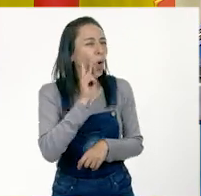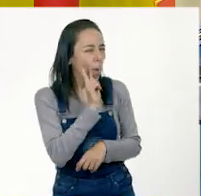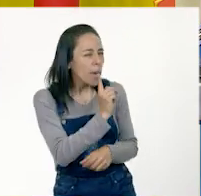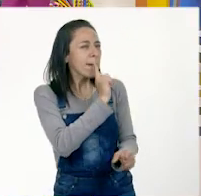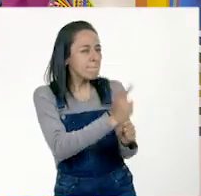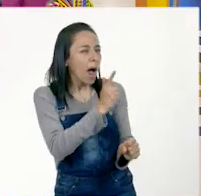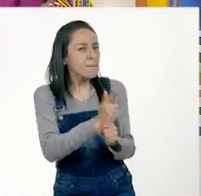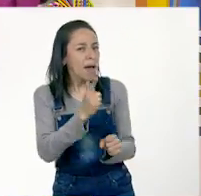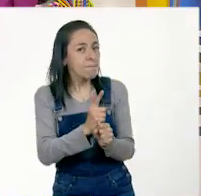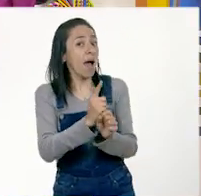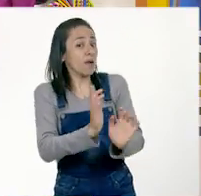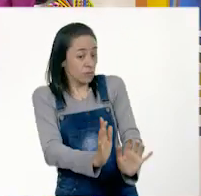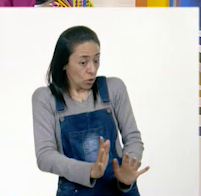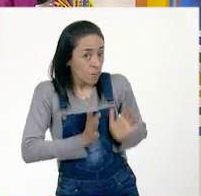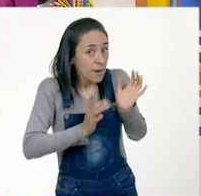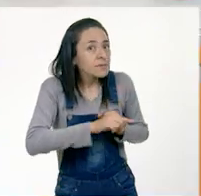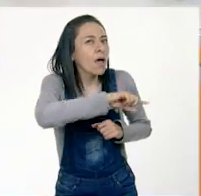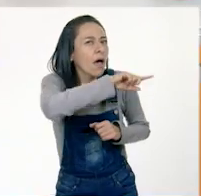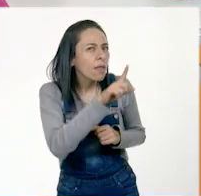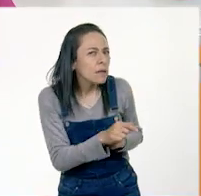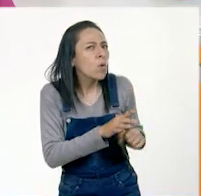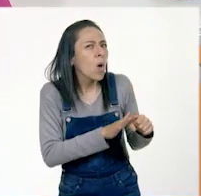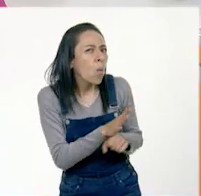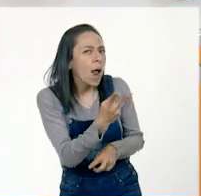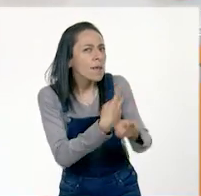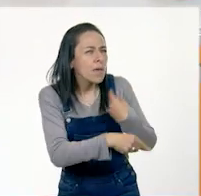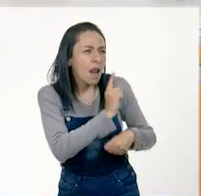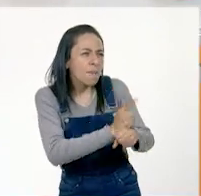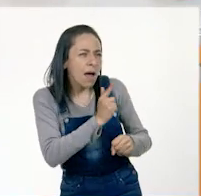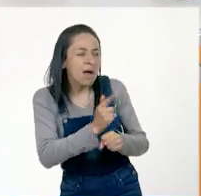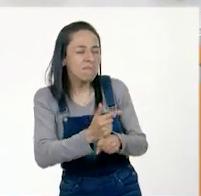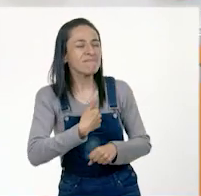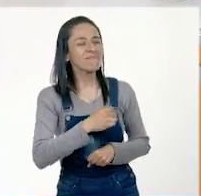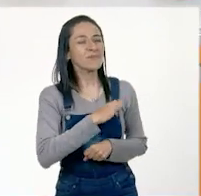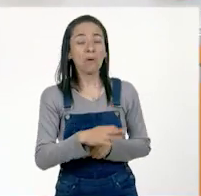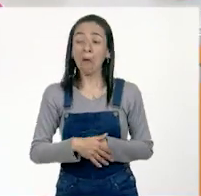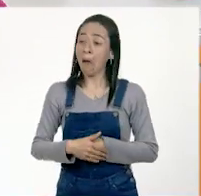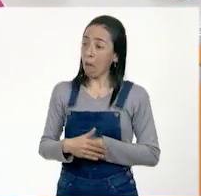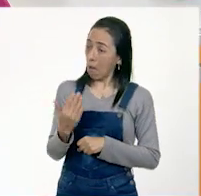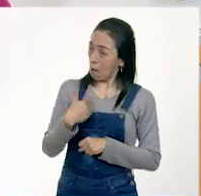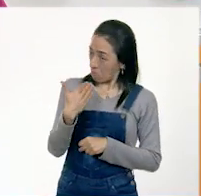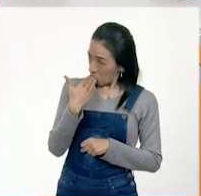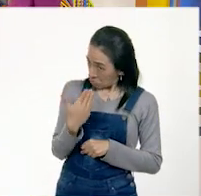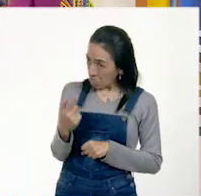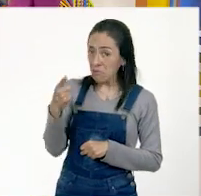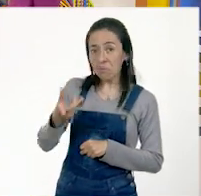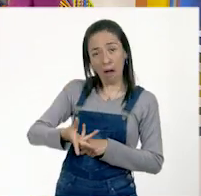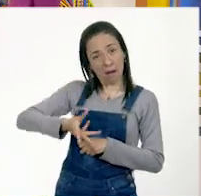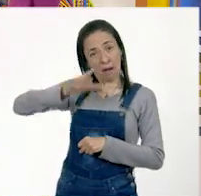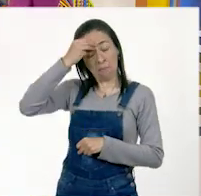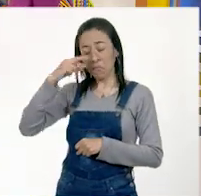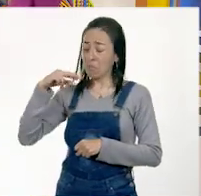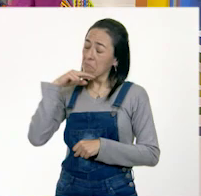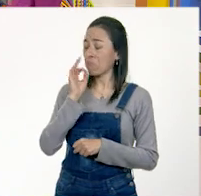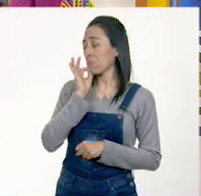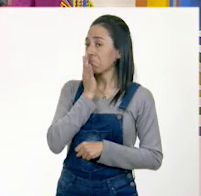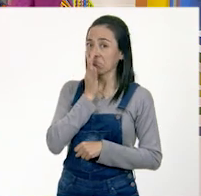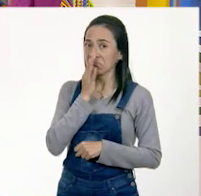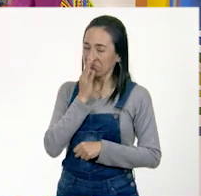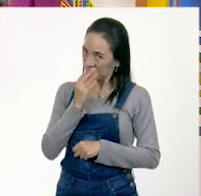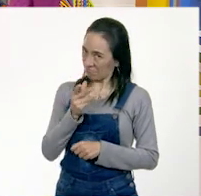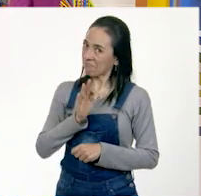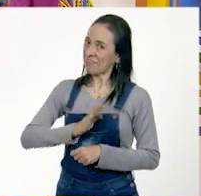sorpresa. ¡Excelente, Eric! ¡Aprendes muy rápido! ¡Felicidades! Sí, verdad, es que soy